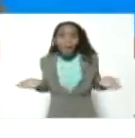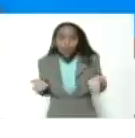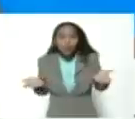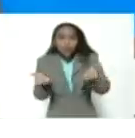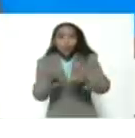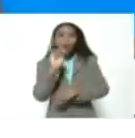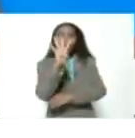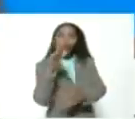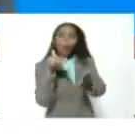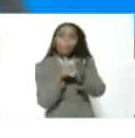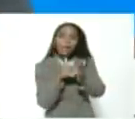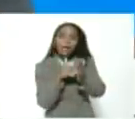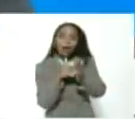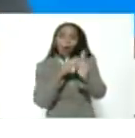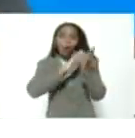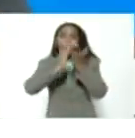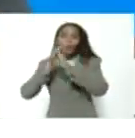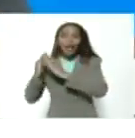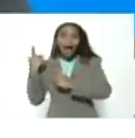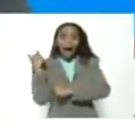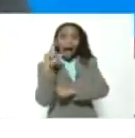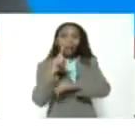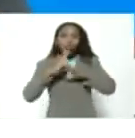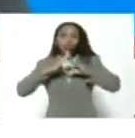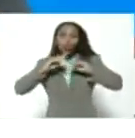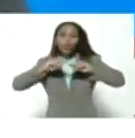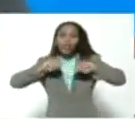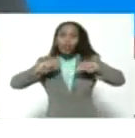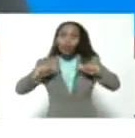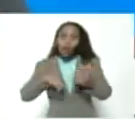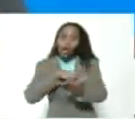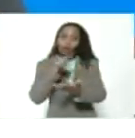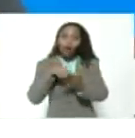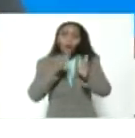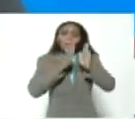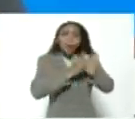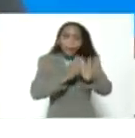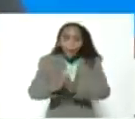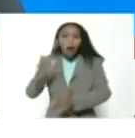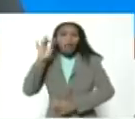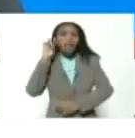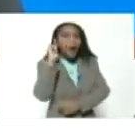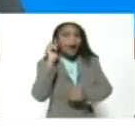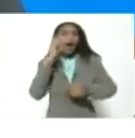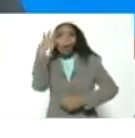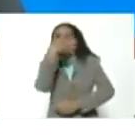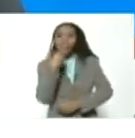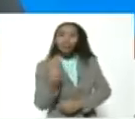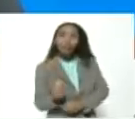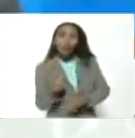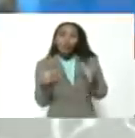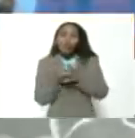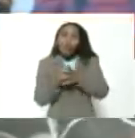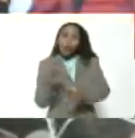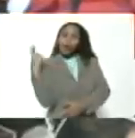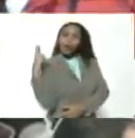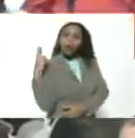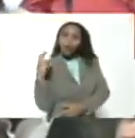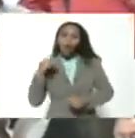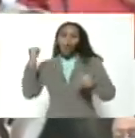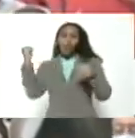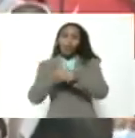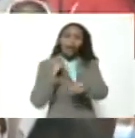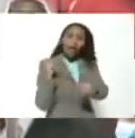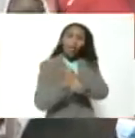4.000 comunas que hay en todo el territorio nacional. Organizar las mujeres, la juventud, los sectores religiosos, los